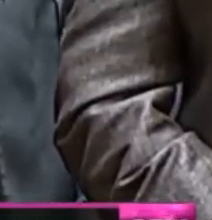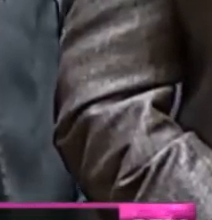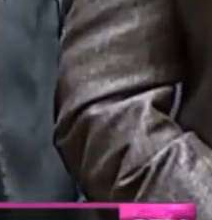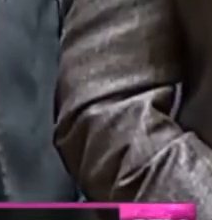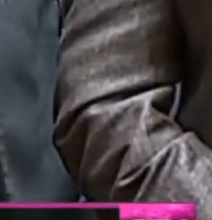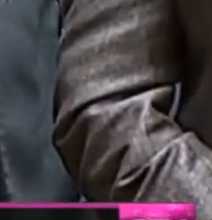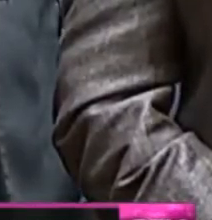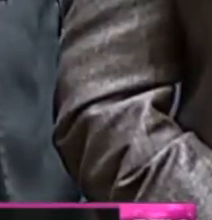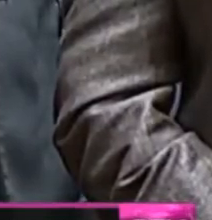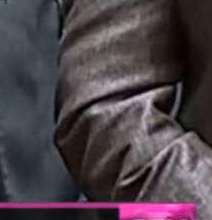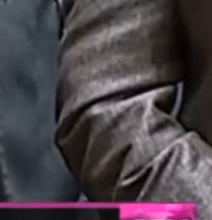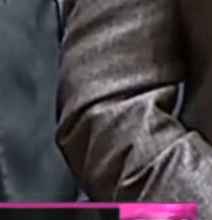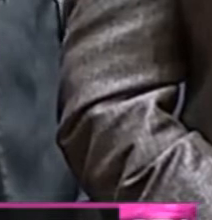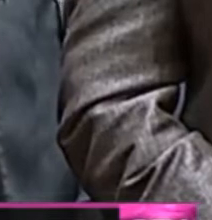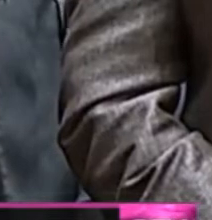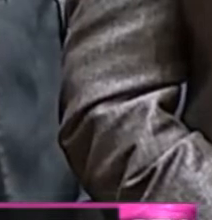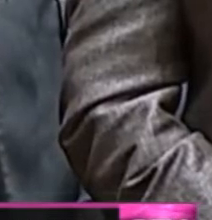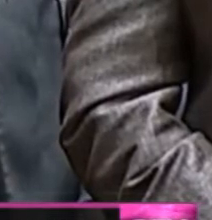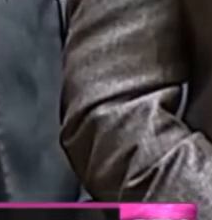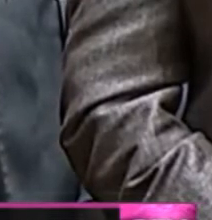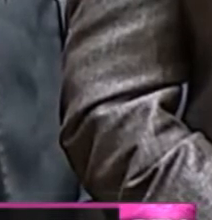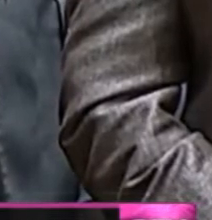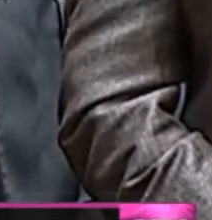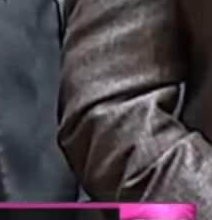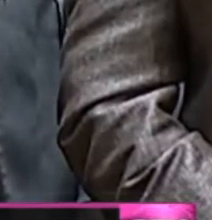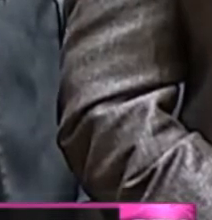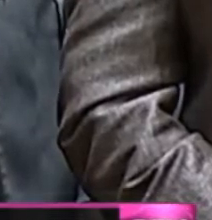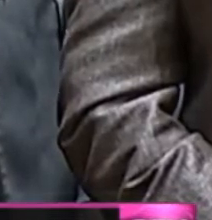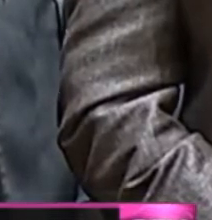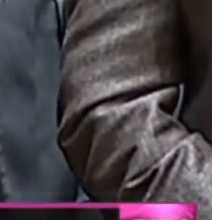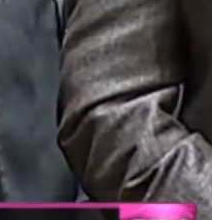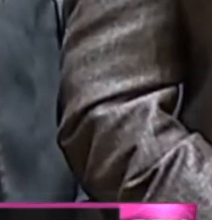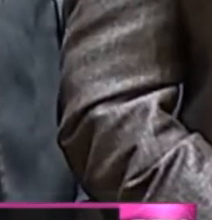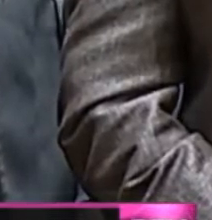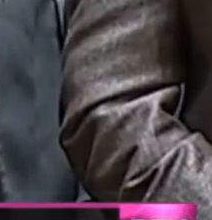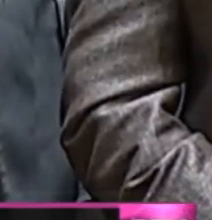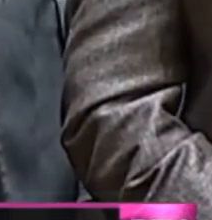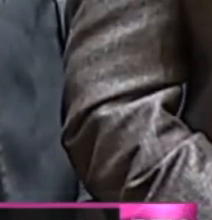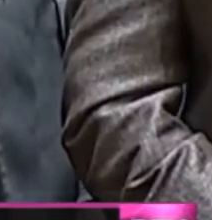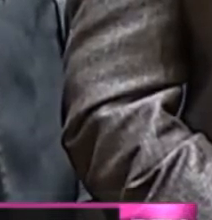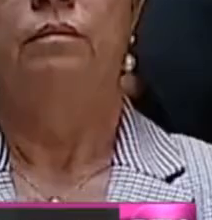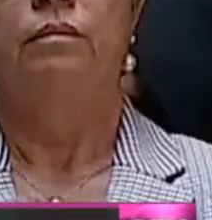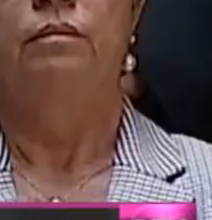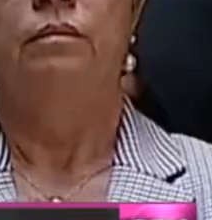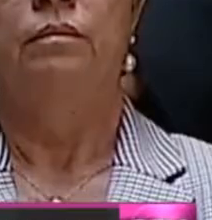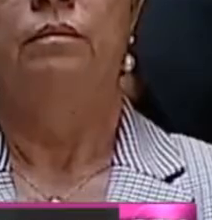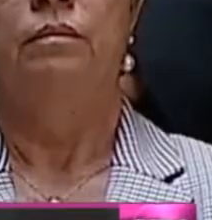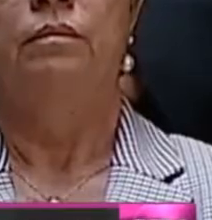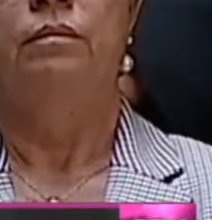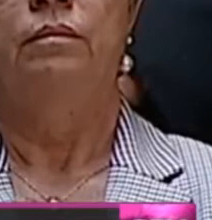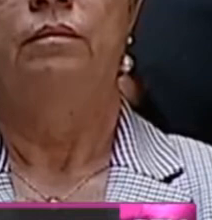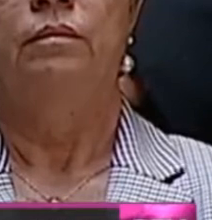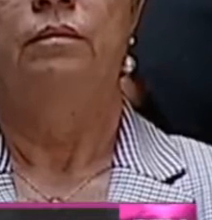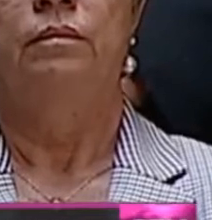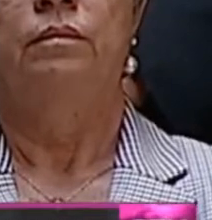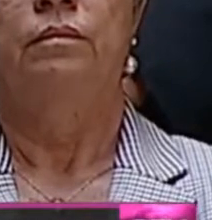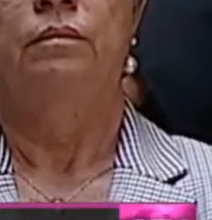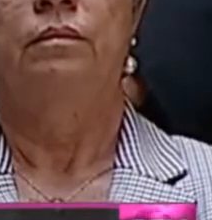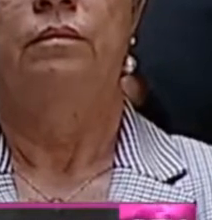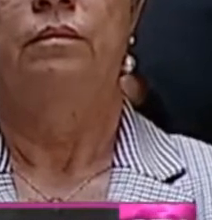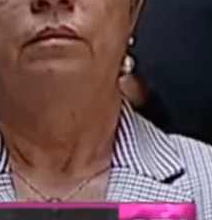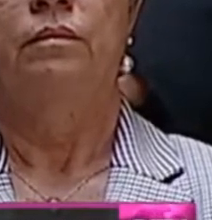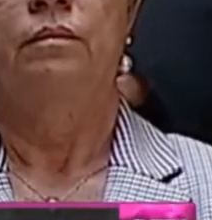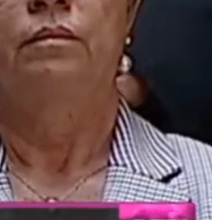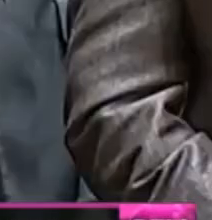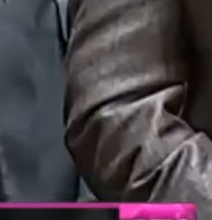mi cabire, cua, pa, te, en valle, coco, repoti, pegua, tetana neta, y no, Cayimbao, ya poba, jaico, paite, cuamba, era si guasun, guiñonano, ya poba, ecuaño y prevara,